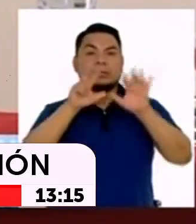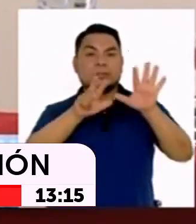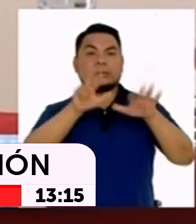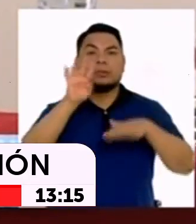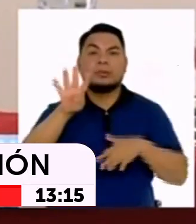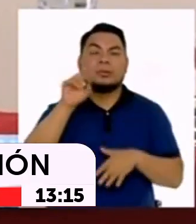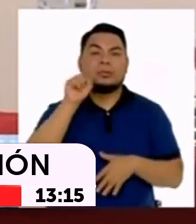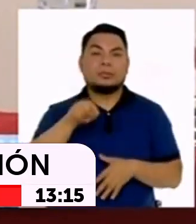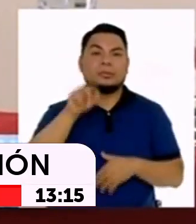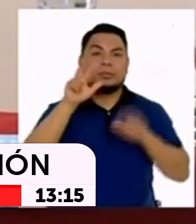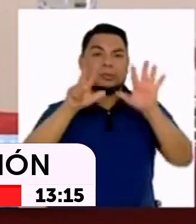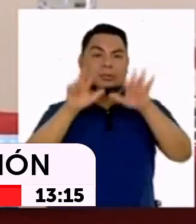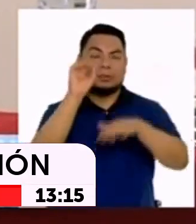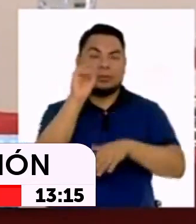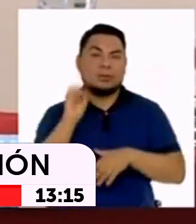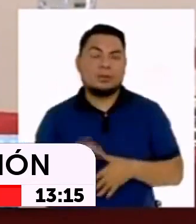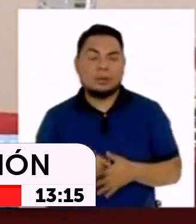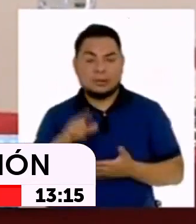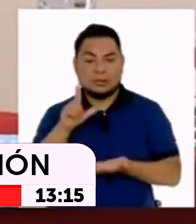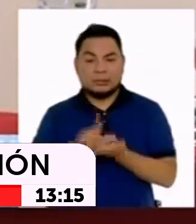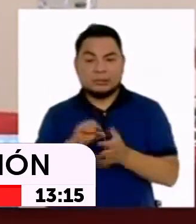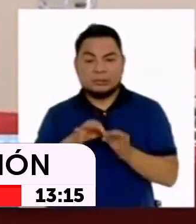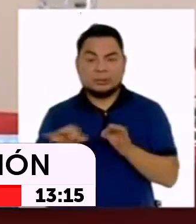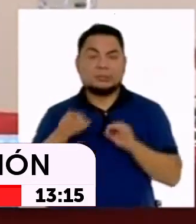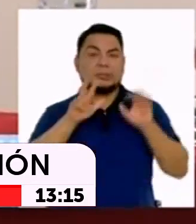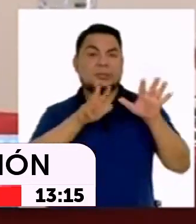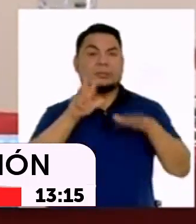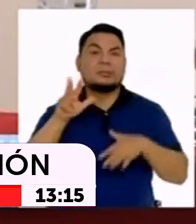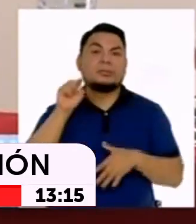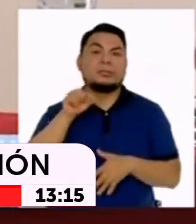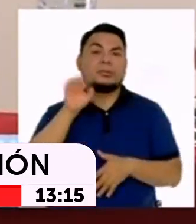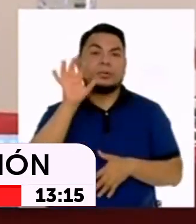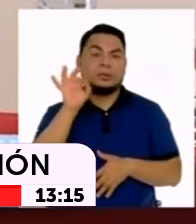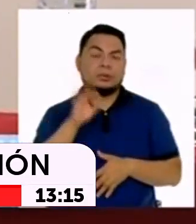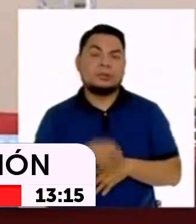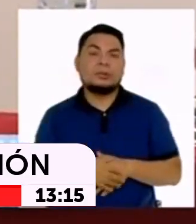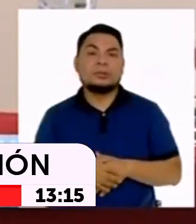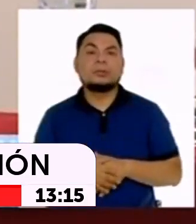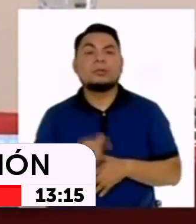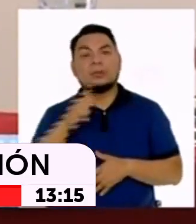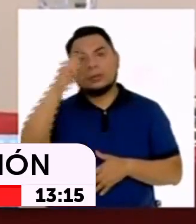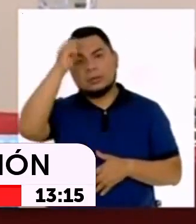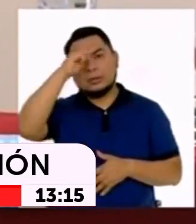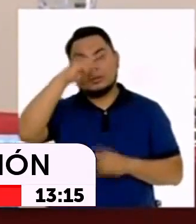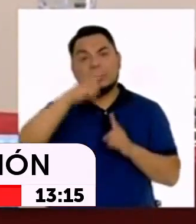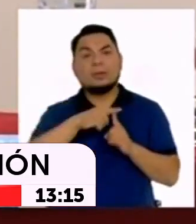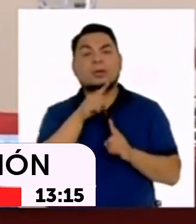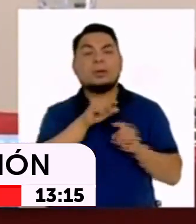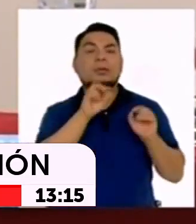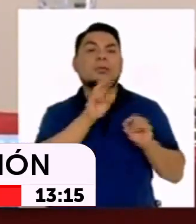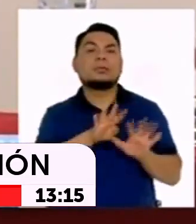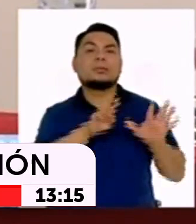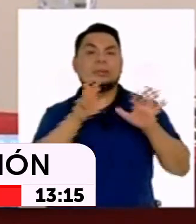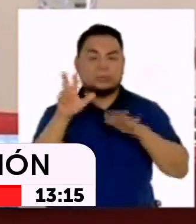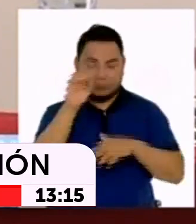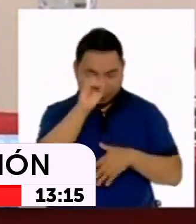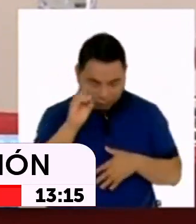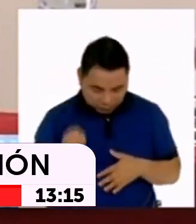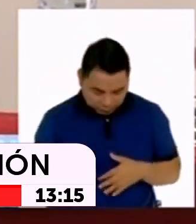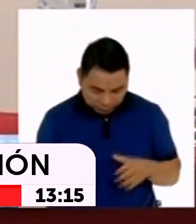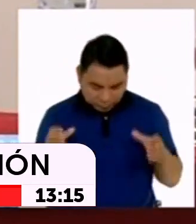84.8%, Lima Región 83.9%, Tumba supera el